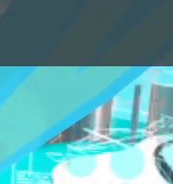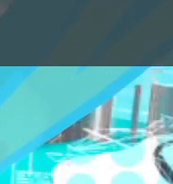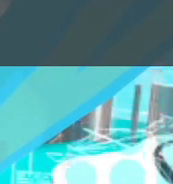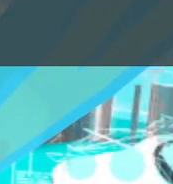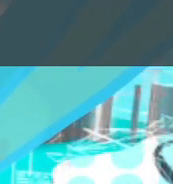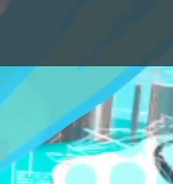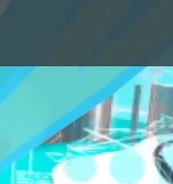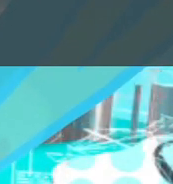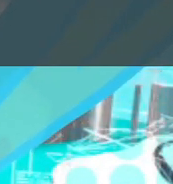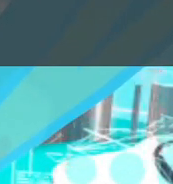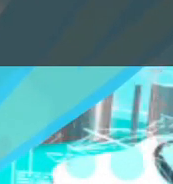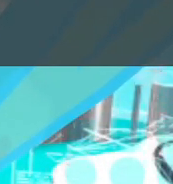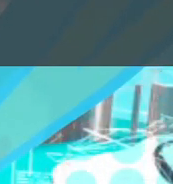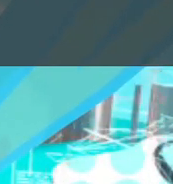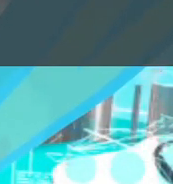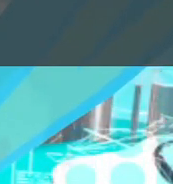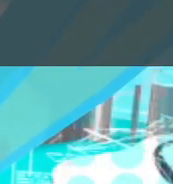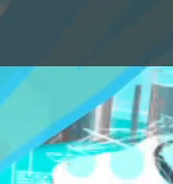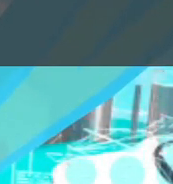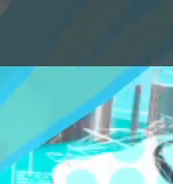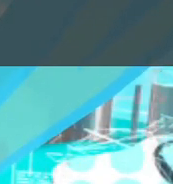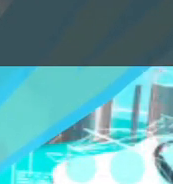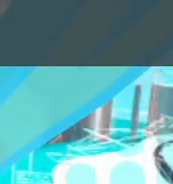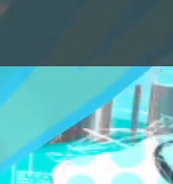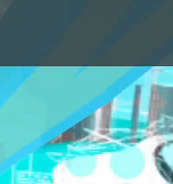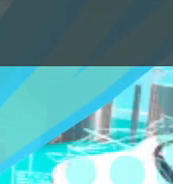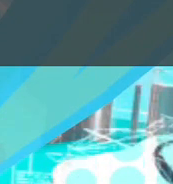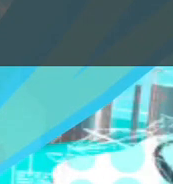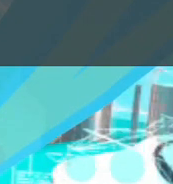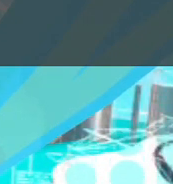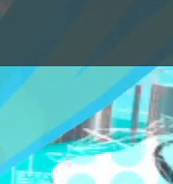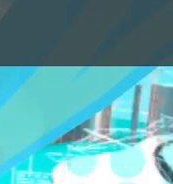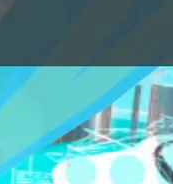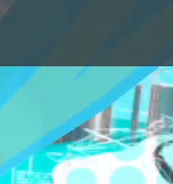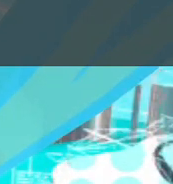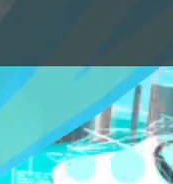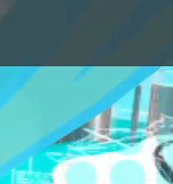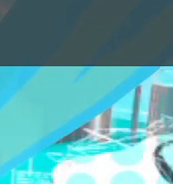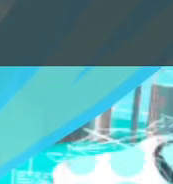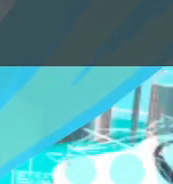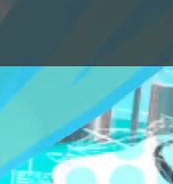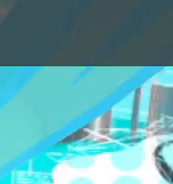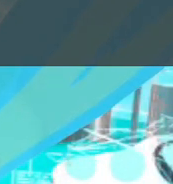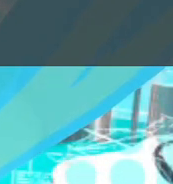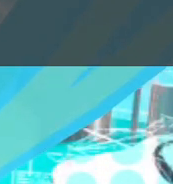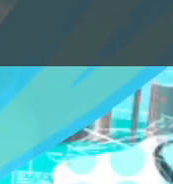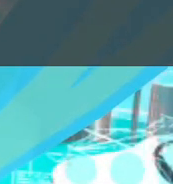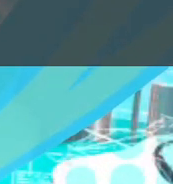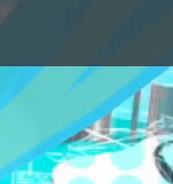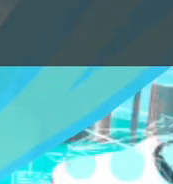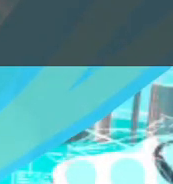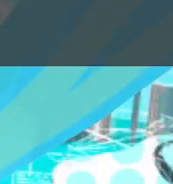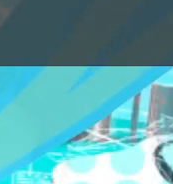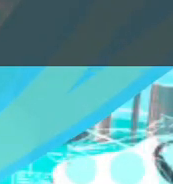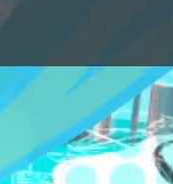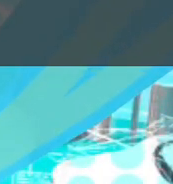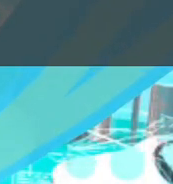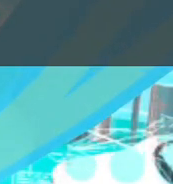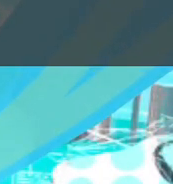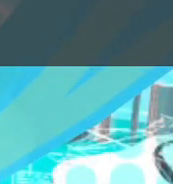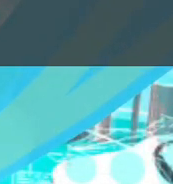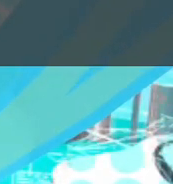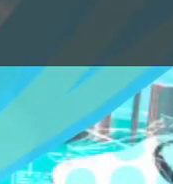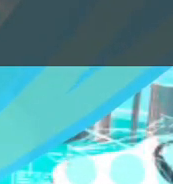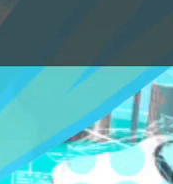Transporte para poder cumplir con las metas que se tenían y que lo llevaban bastante bien. Pero también entiendo que hay mucha gente capacitada ahí